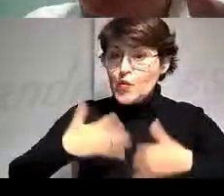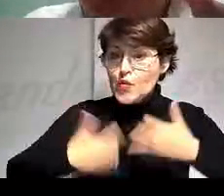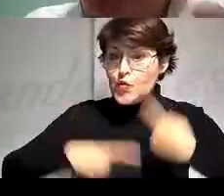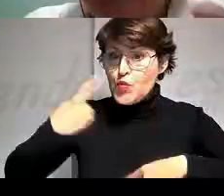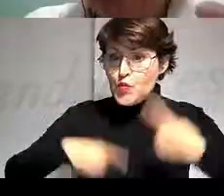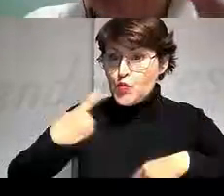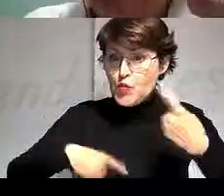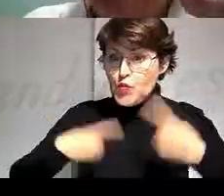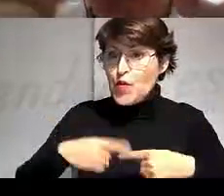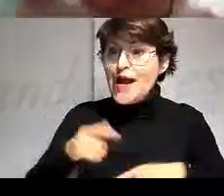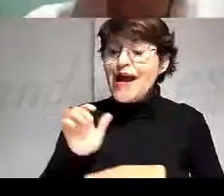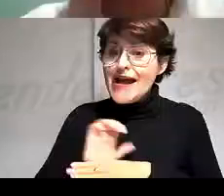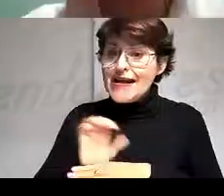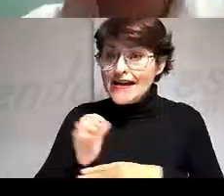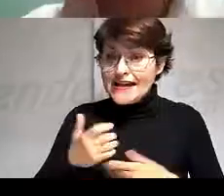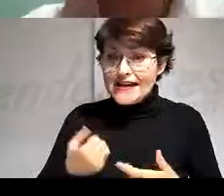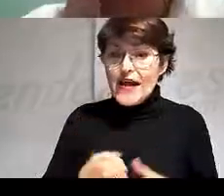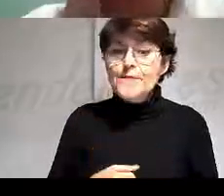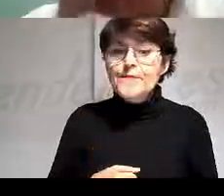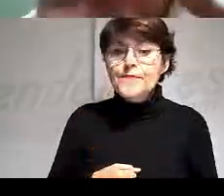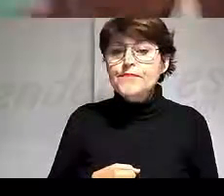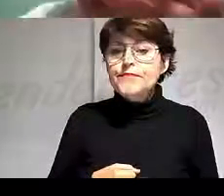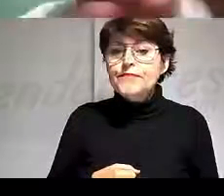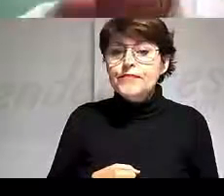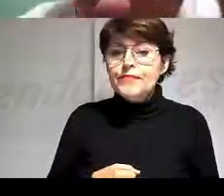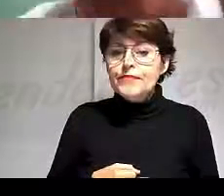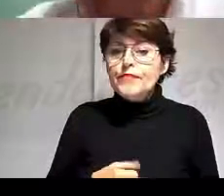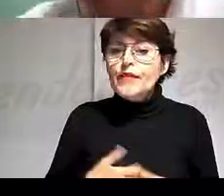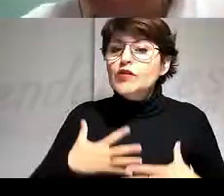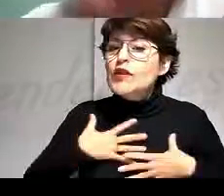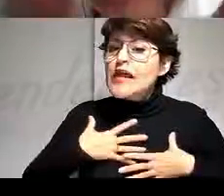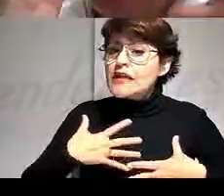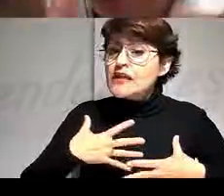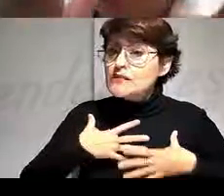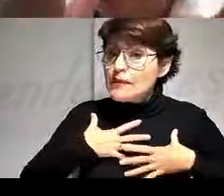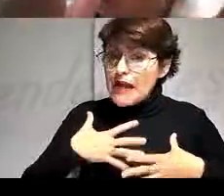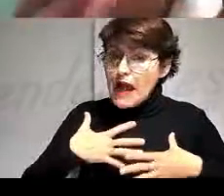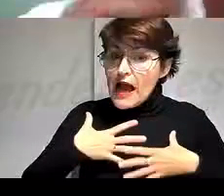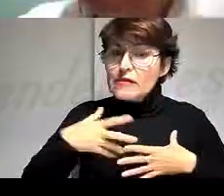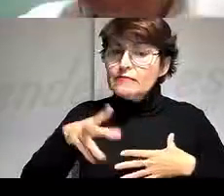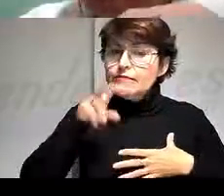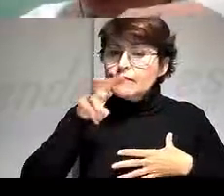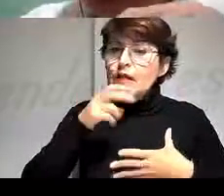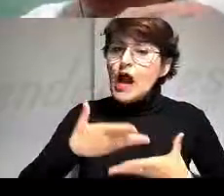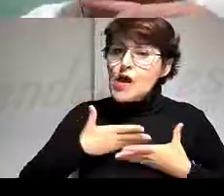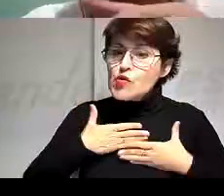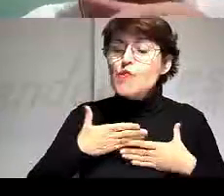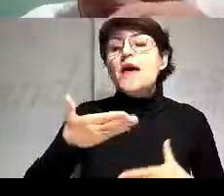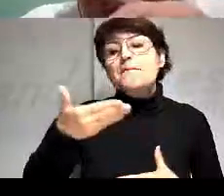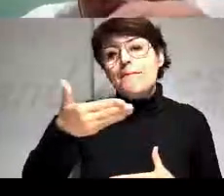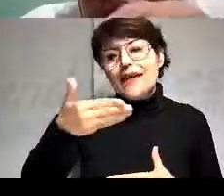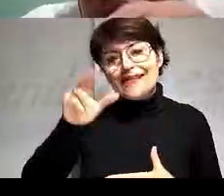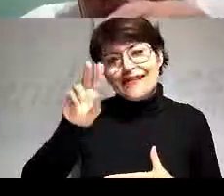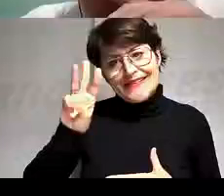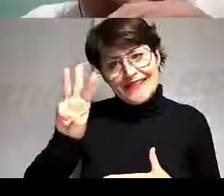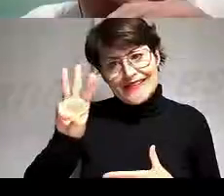obtiene energía. Las mitocondrias del aparato respiratorio, por tanto es un aparato esencial. Vale, pues la vitamina B3 actúa como cofactor